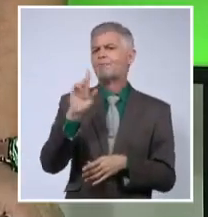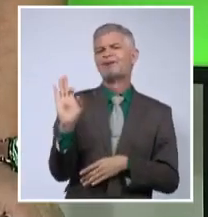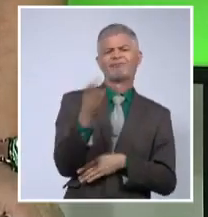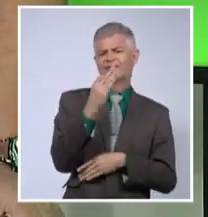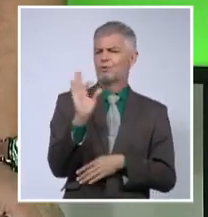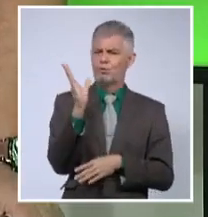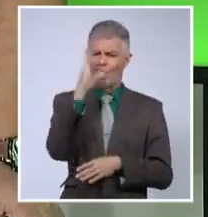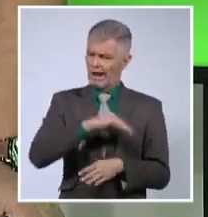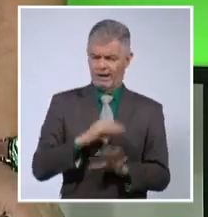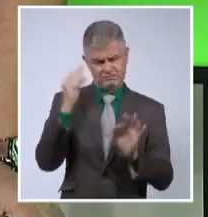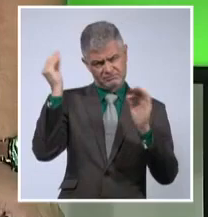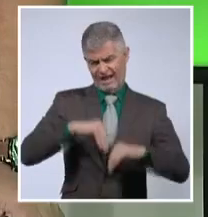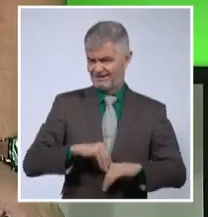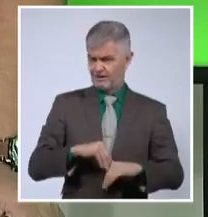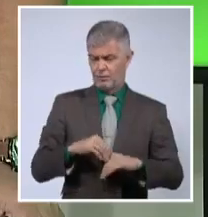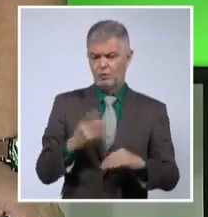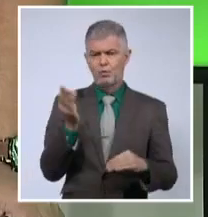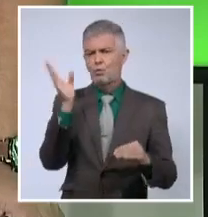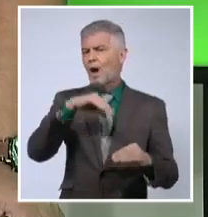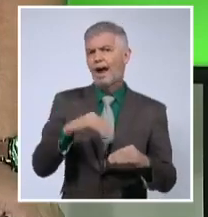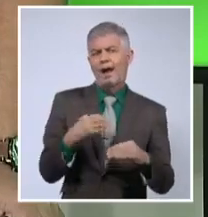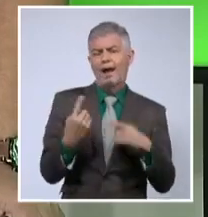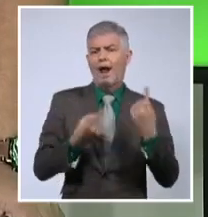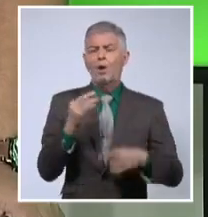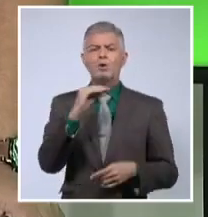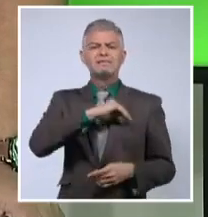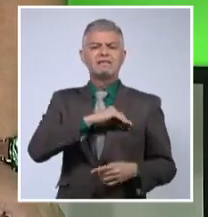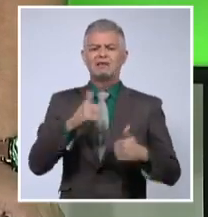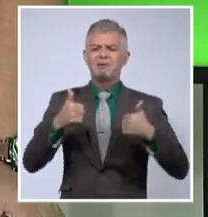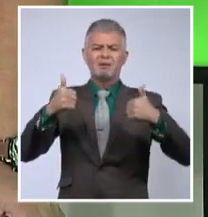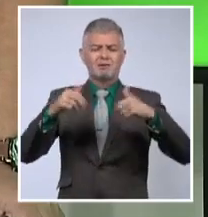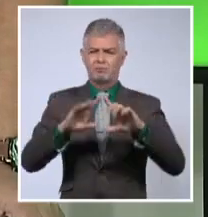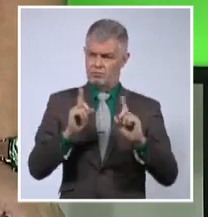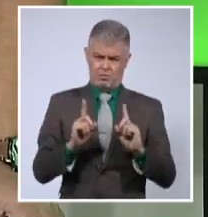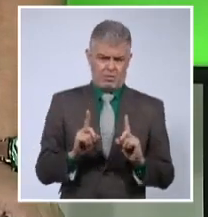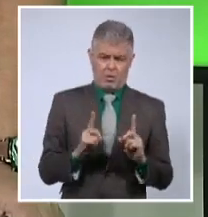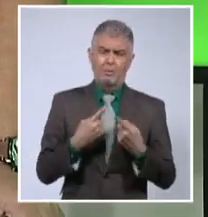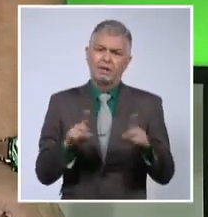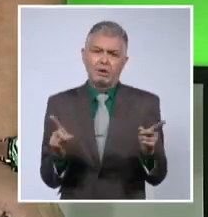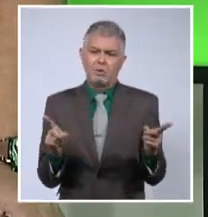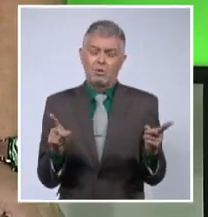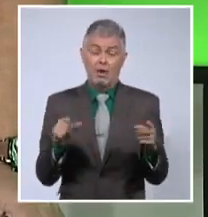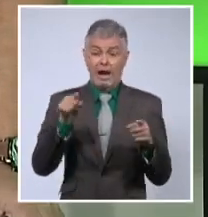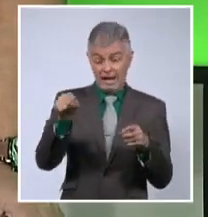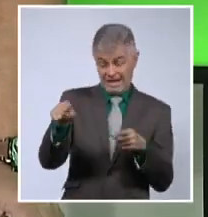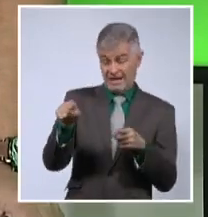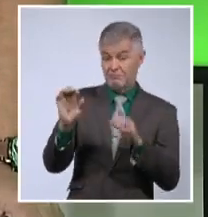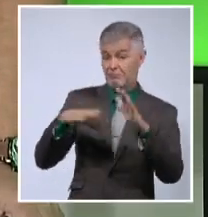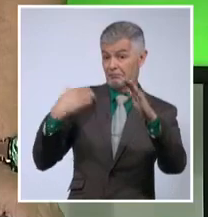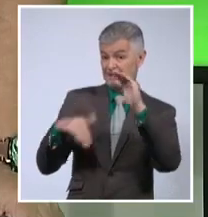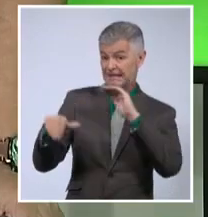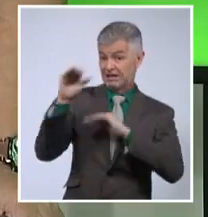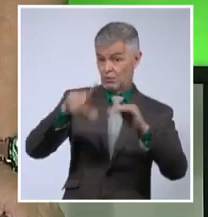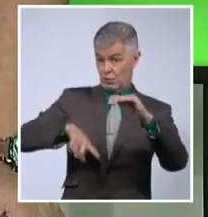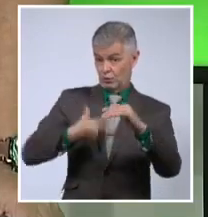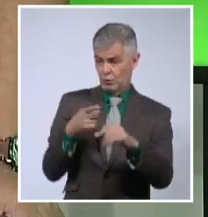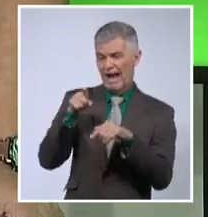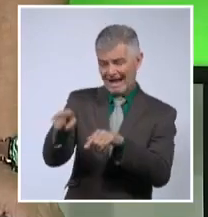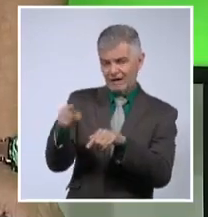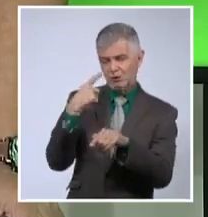muchas insatisfacciones. Y esto, lo que sucedió en el Ministerio de Cultura, es un reflejo de esos espacios que